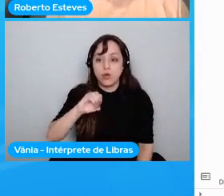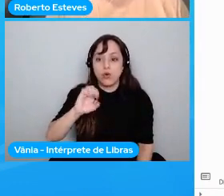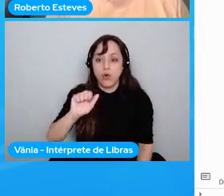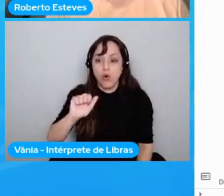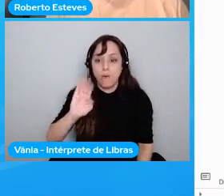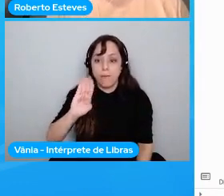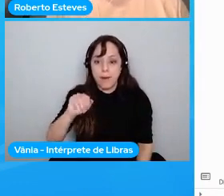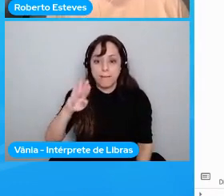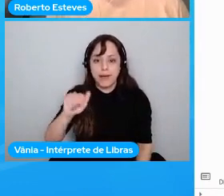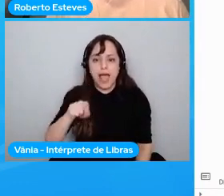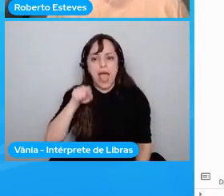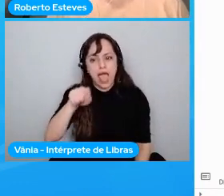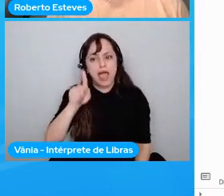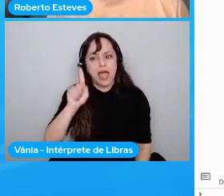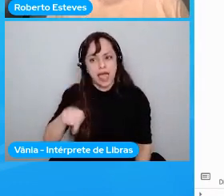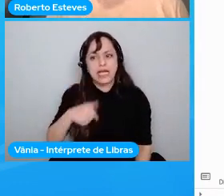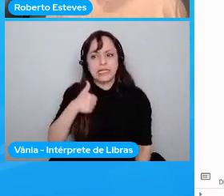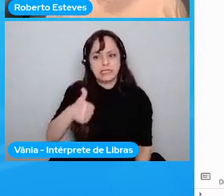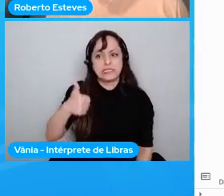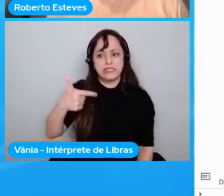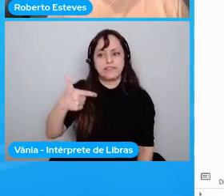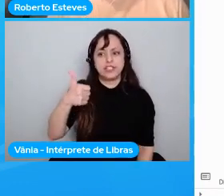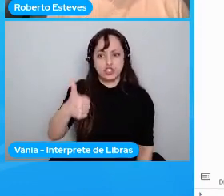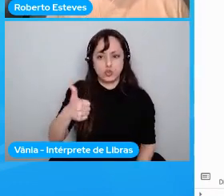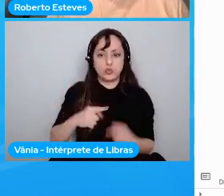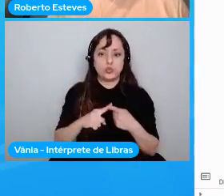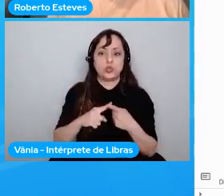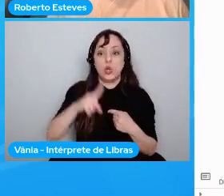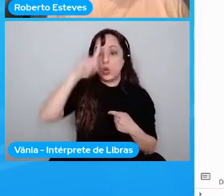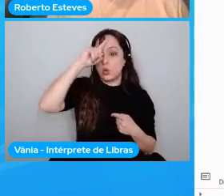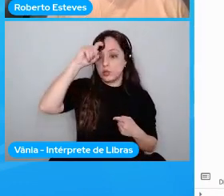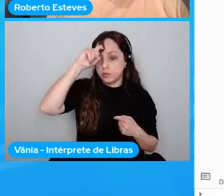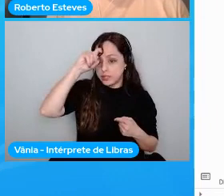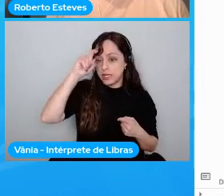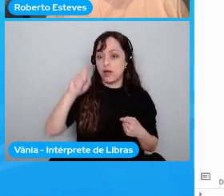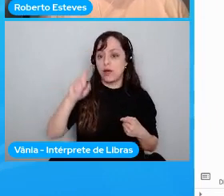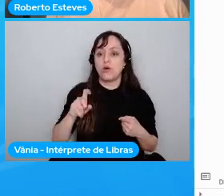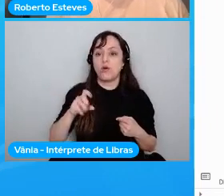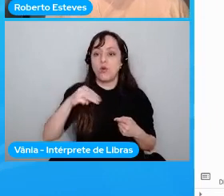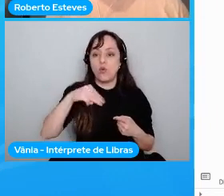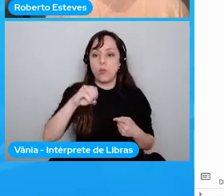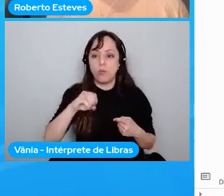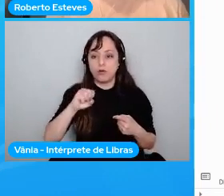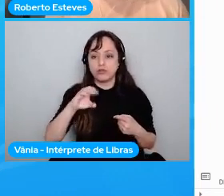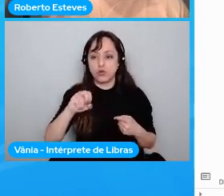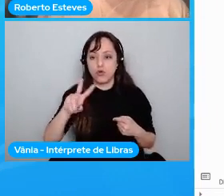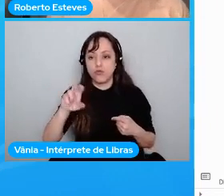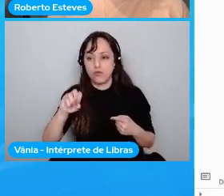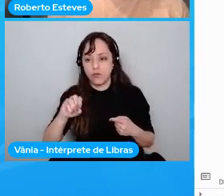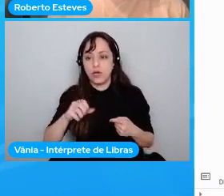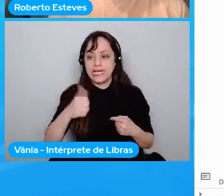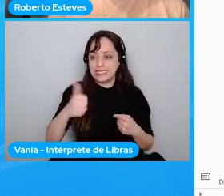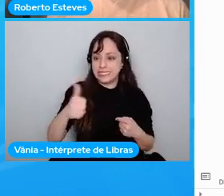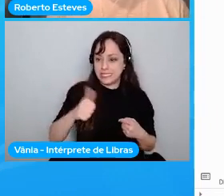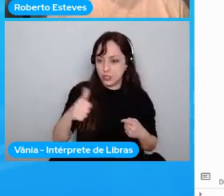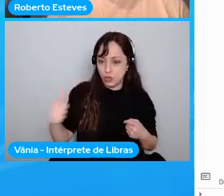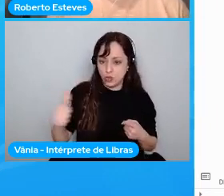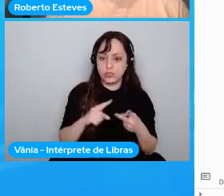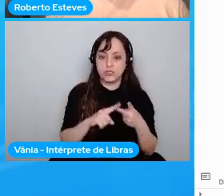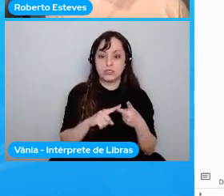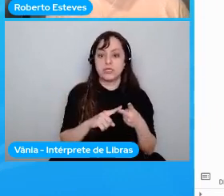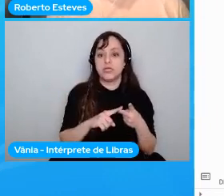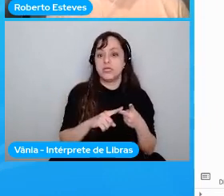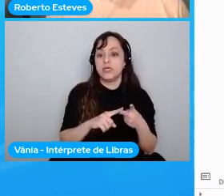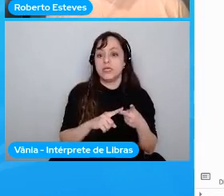que el Hospital Vicente Corral Moscoso, 111, que el Dirección Distrital en Pastaza Mera, 103, la